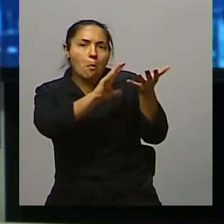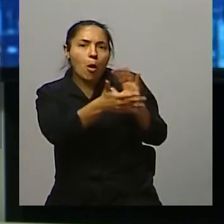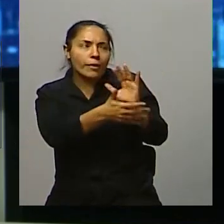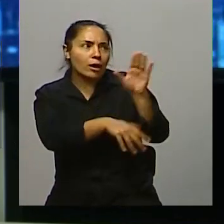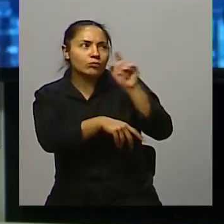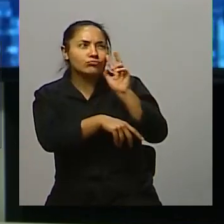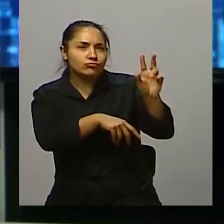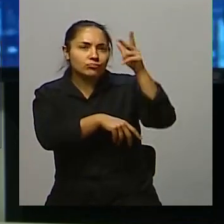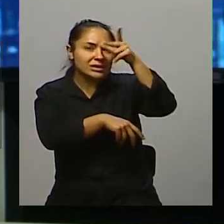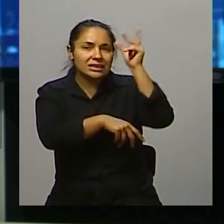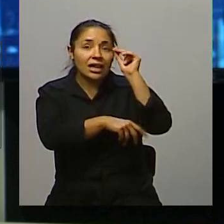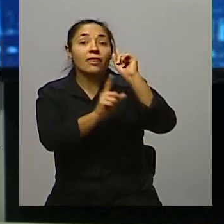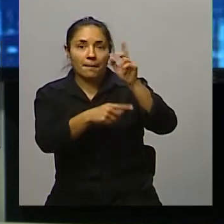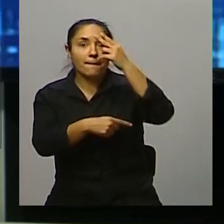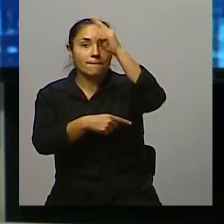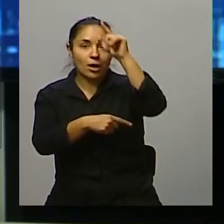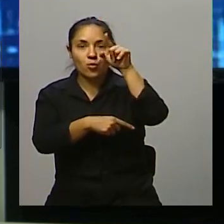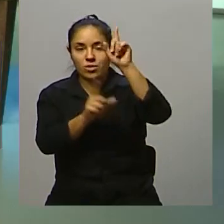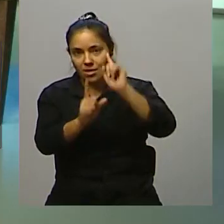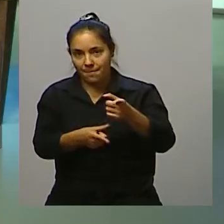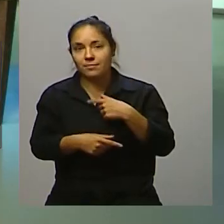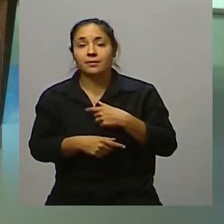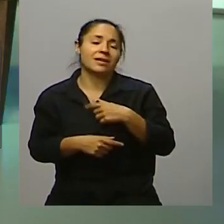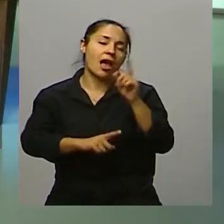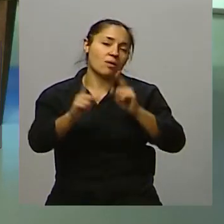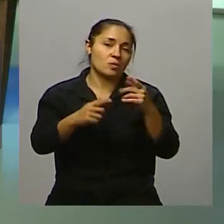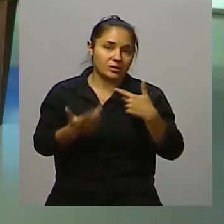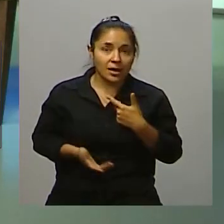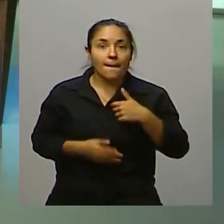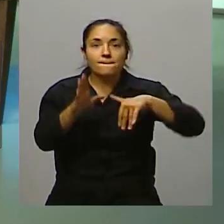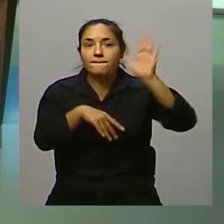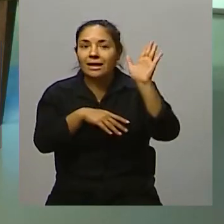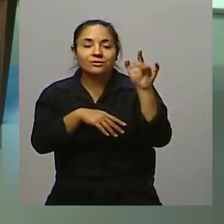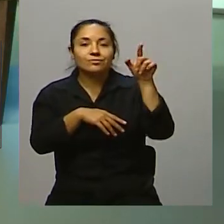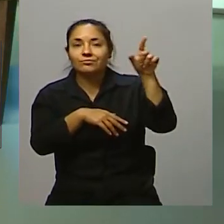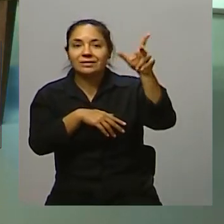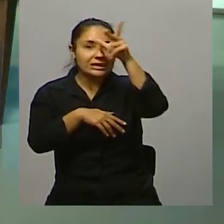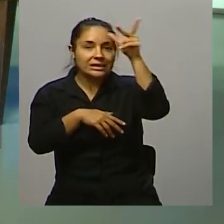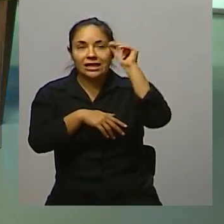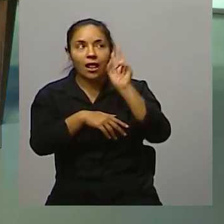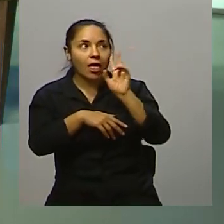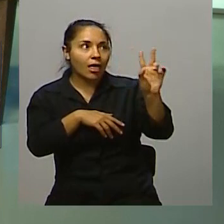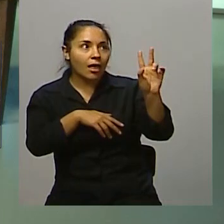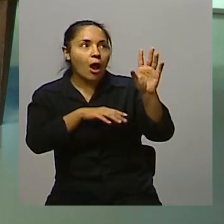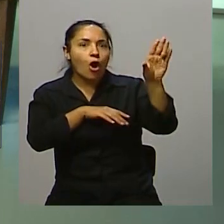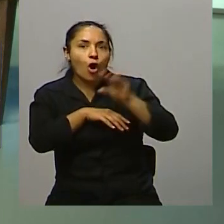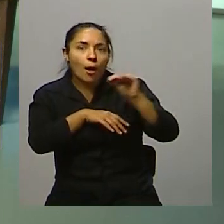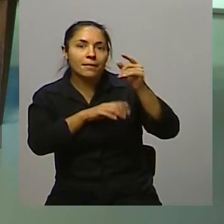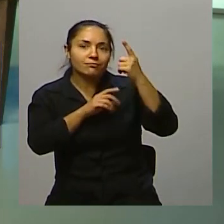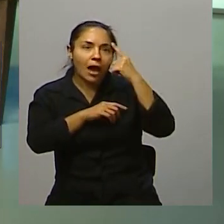chileno, también el de Perú, por nombrar algunos, pero principalmente el de Chile. Y en ese esquema,